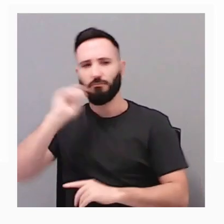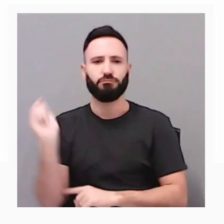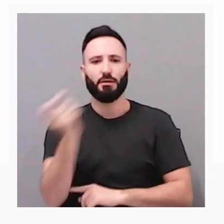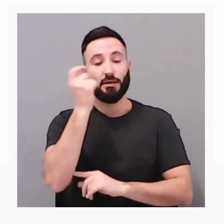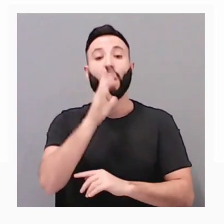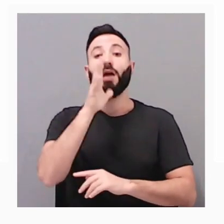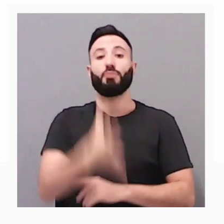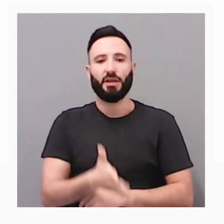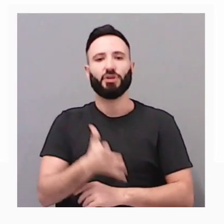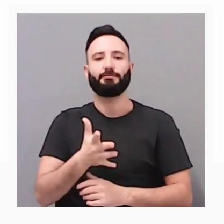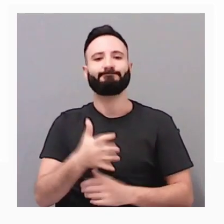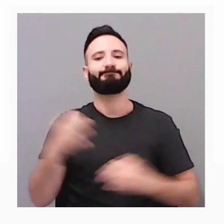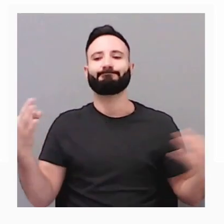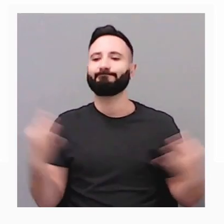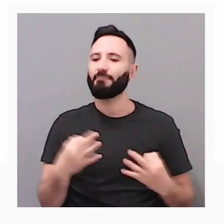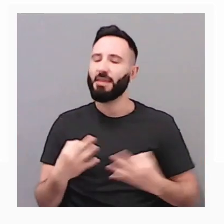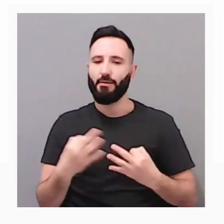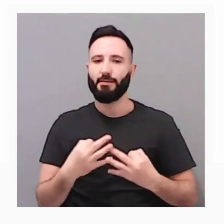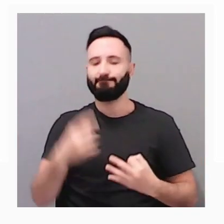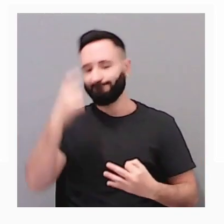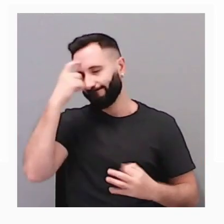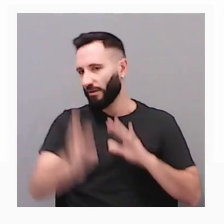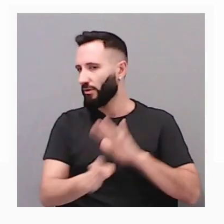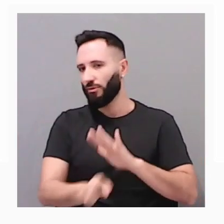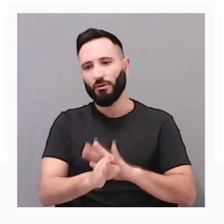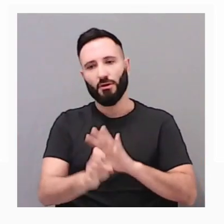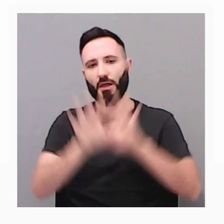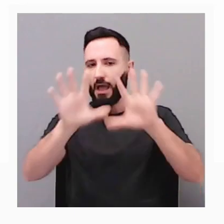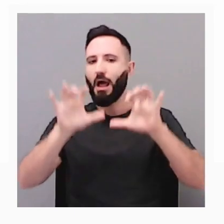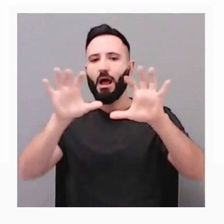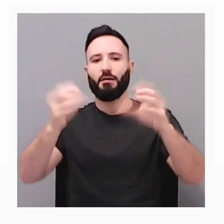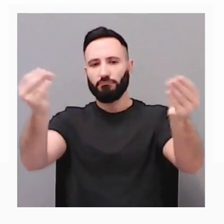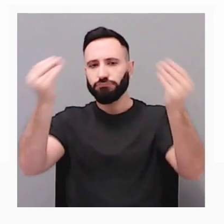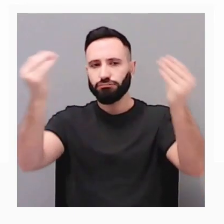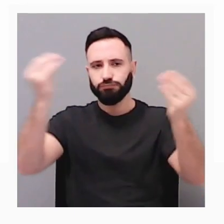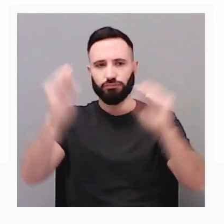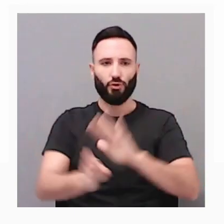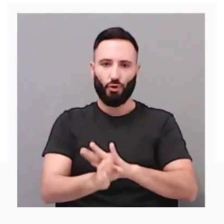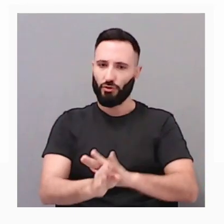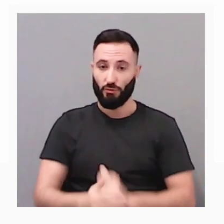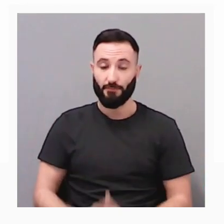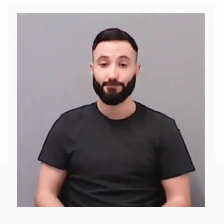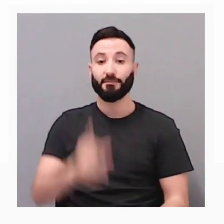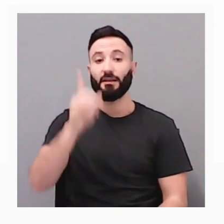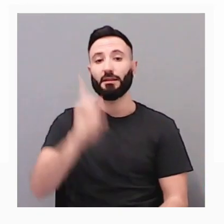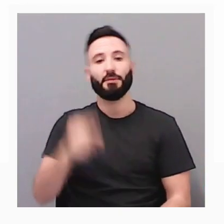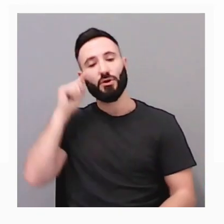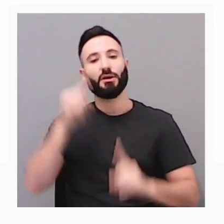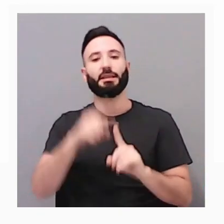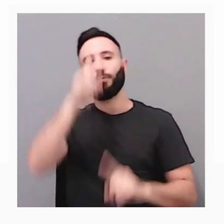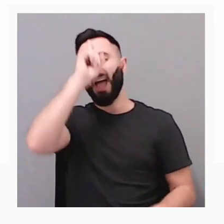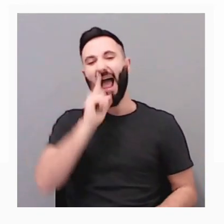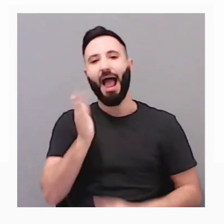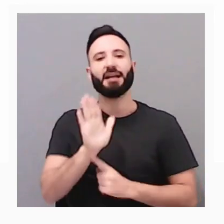tanto, tienen que estar a la altura de continuar formándose continuamente. Formamos el desarrollo de actitudes. Ya no se